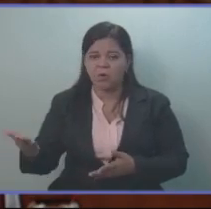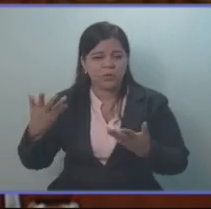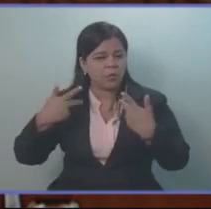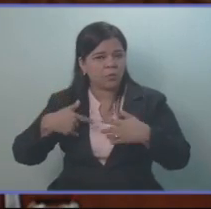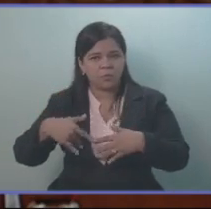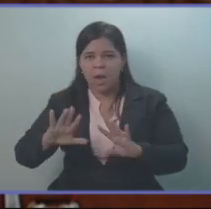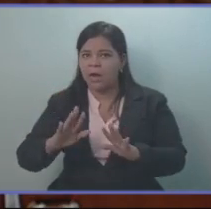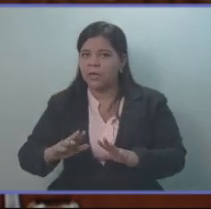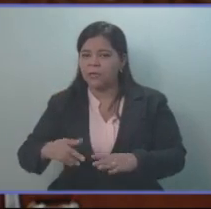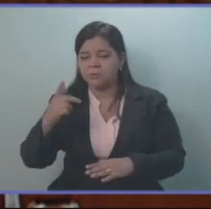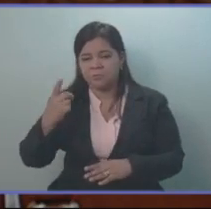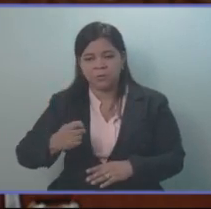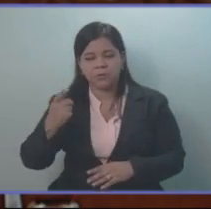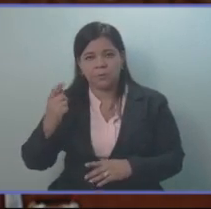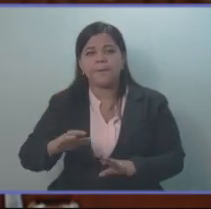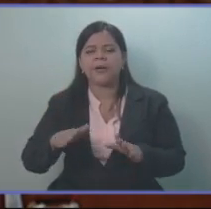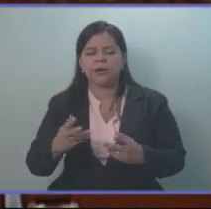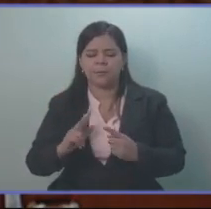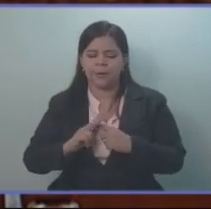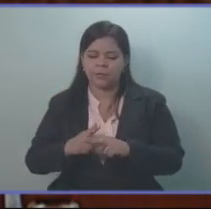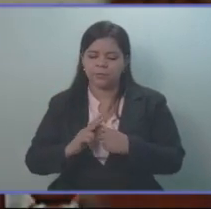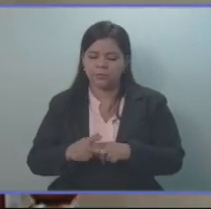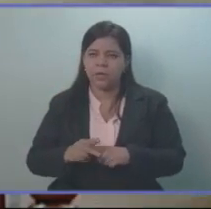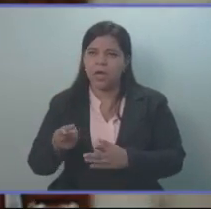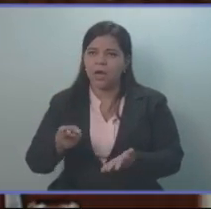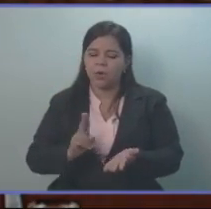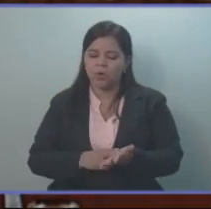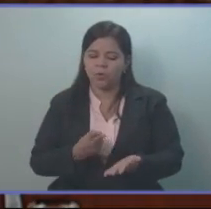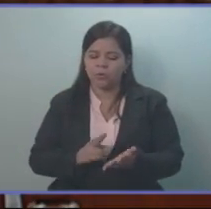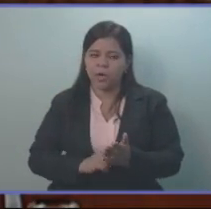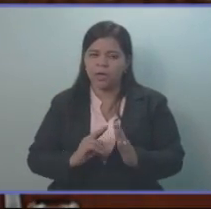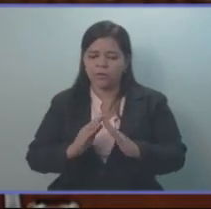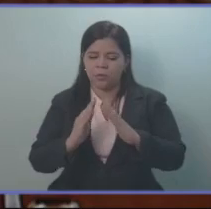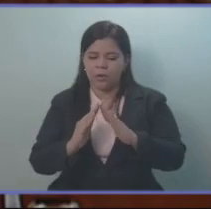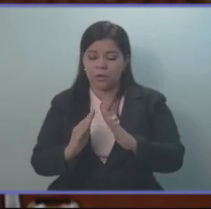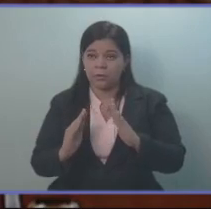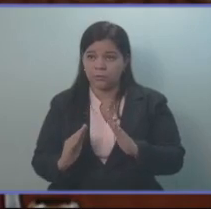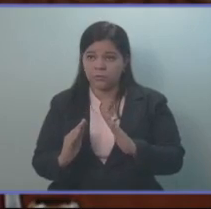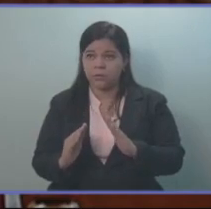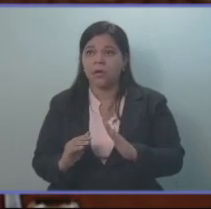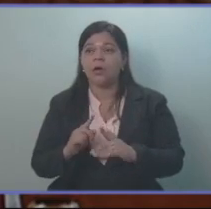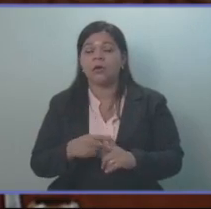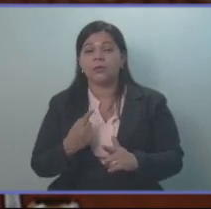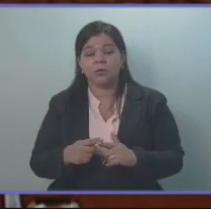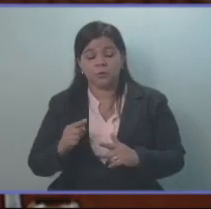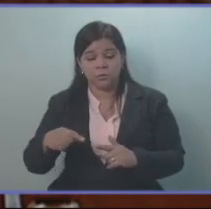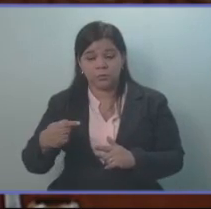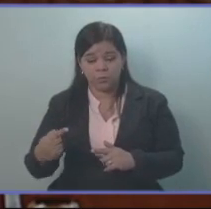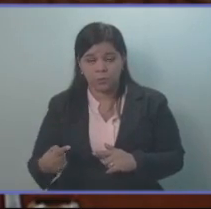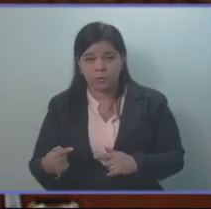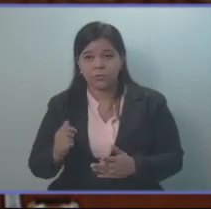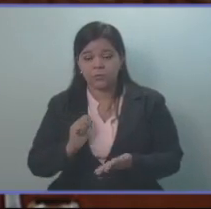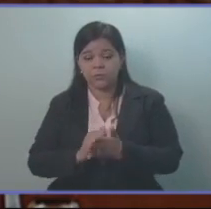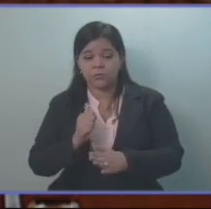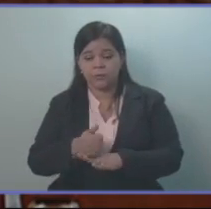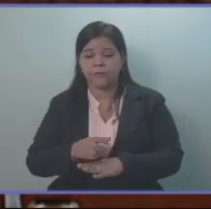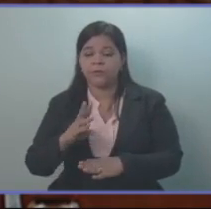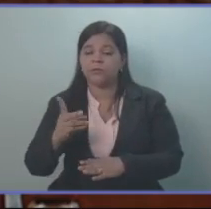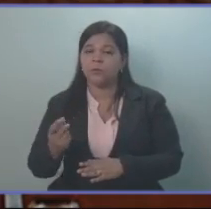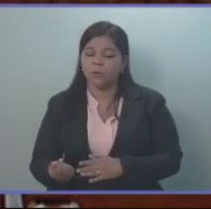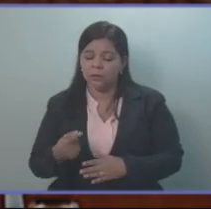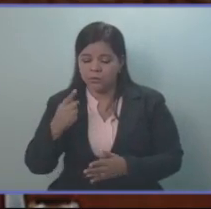administración, mantenimiento y reparación en el contrato de habitación se establecerá cuando se configura el atraso